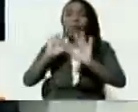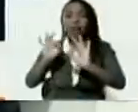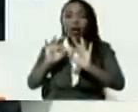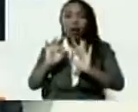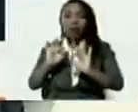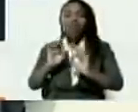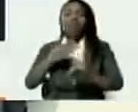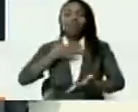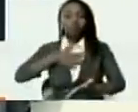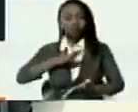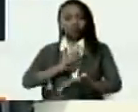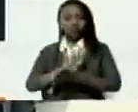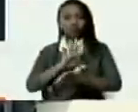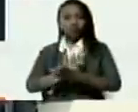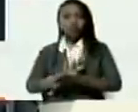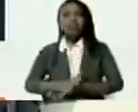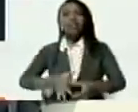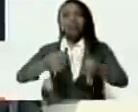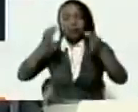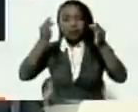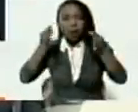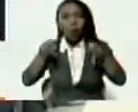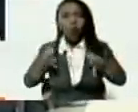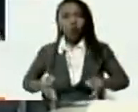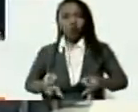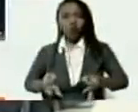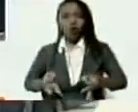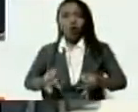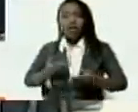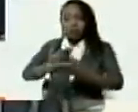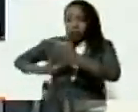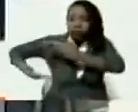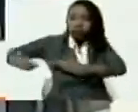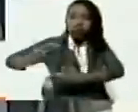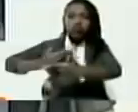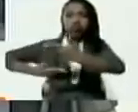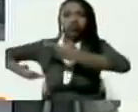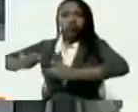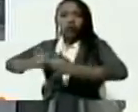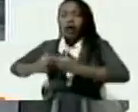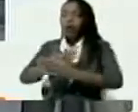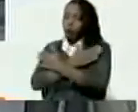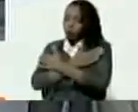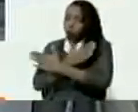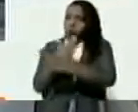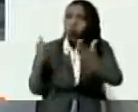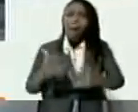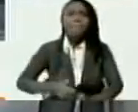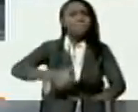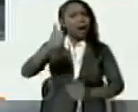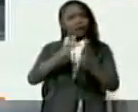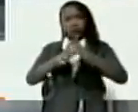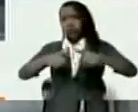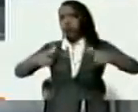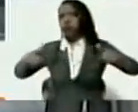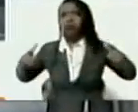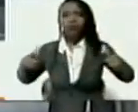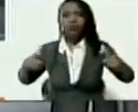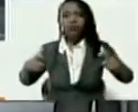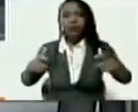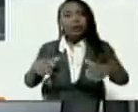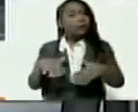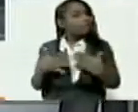serenidad, con seguridad y con la cooperación y la solidaridad más grande